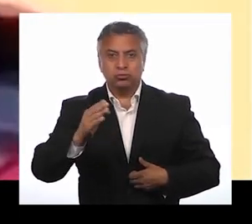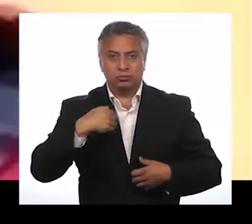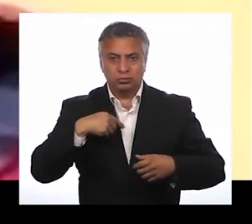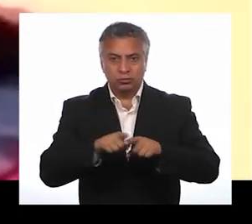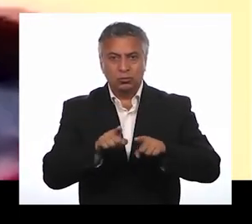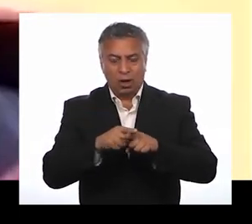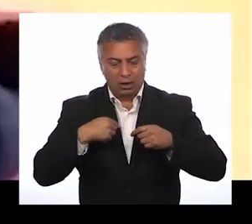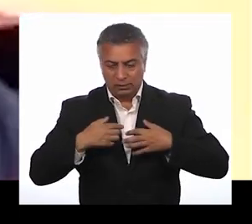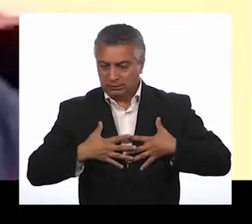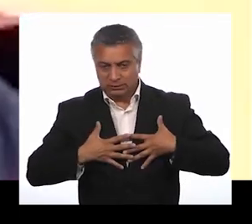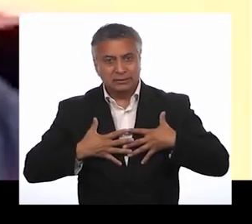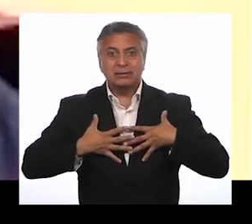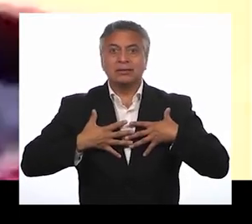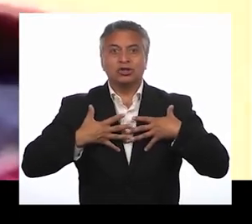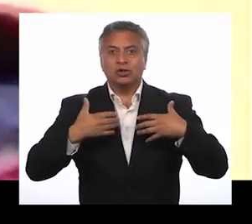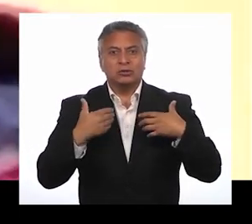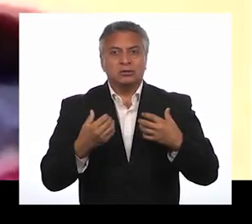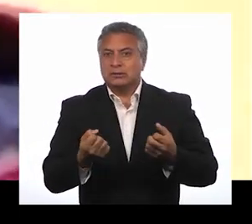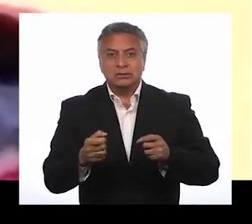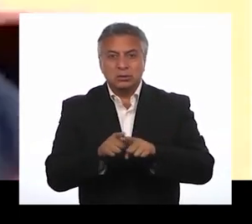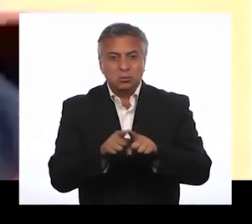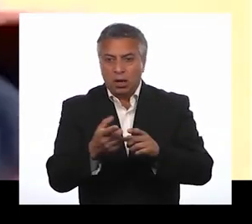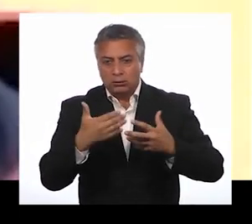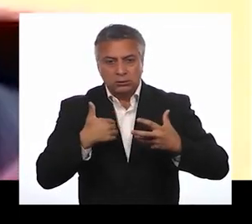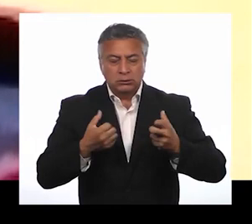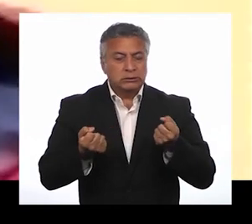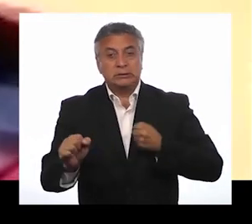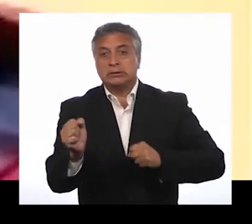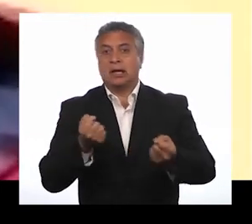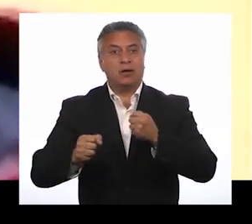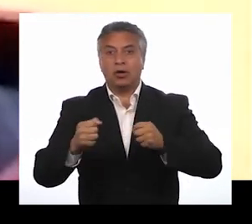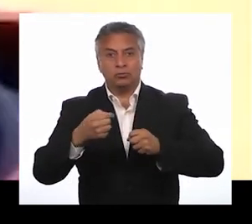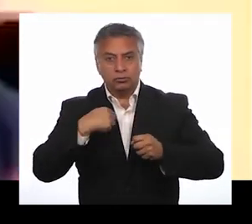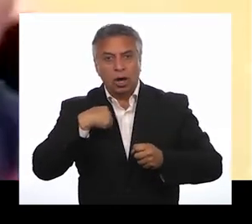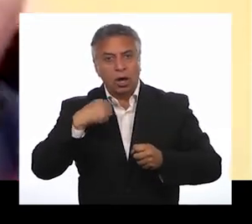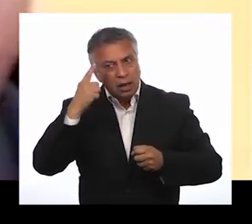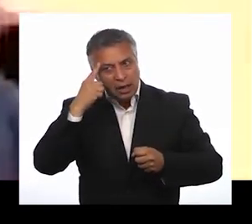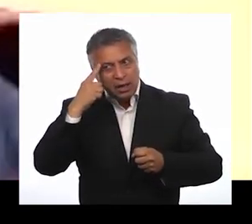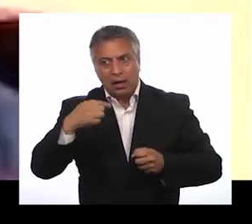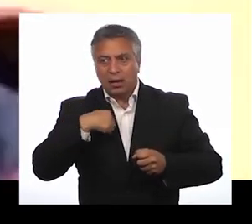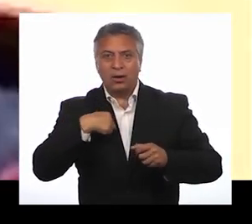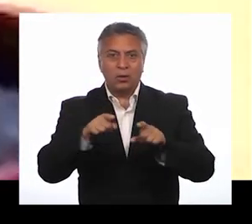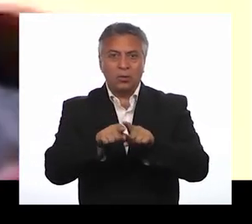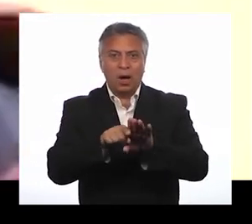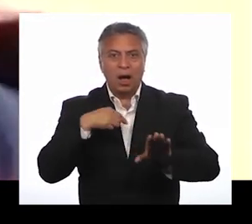sensación corporal me da nervio, no puedo, me cuesta hablar